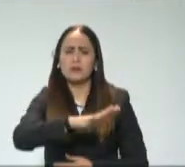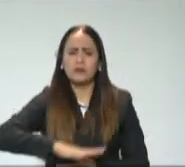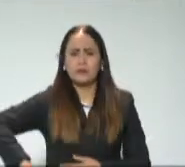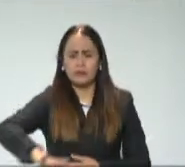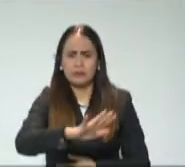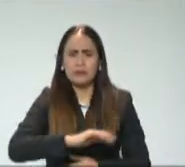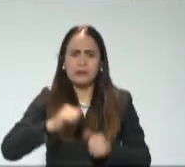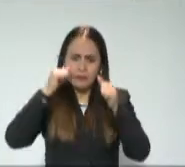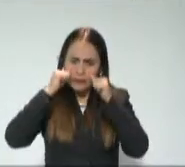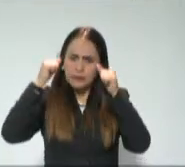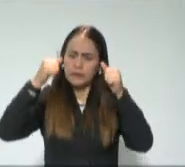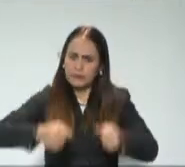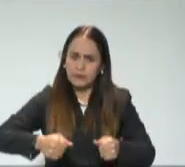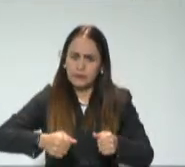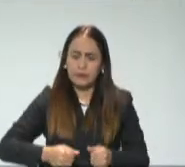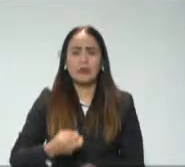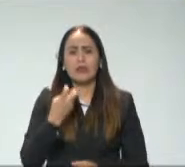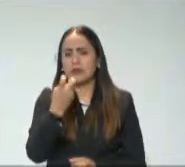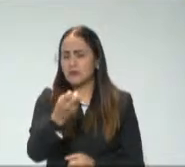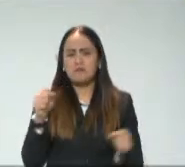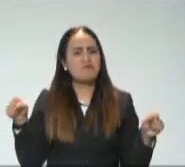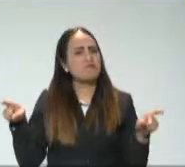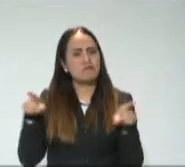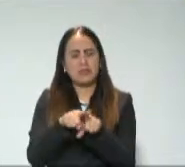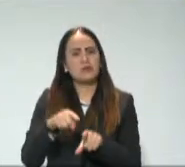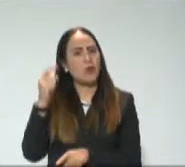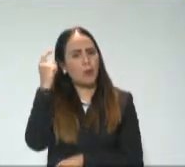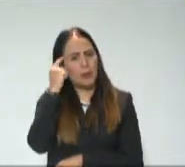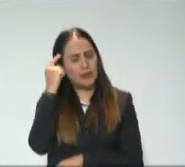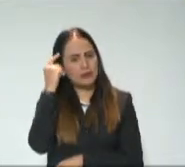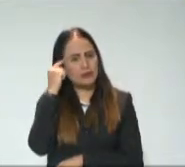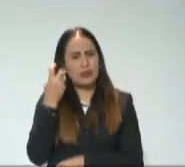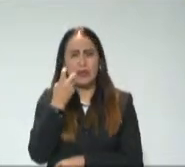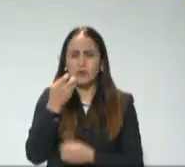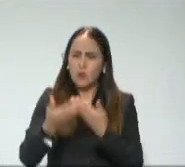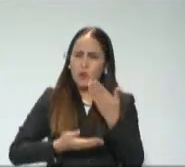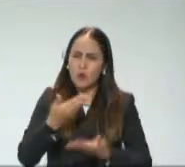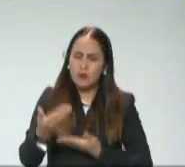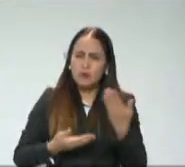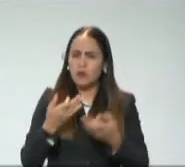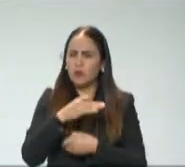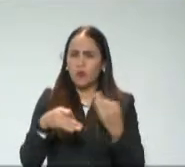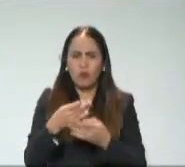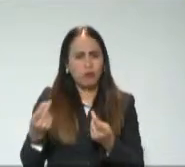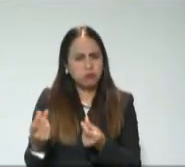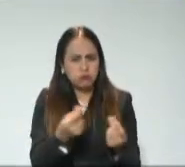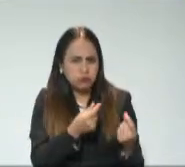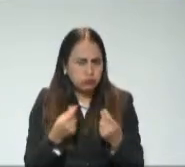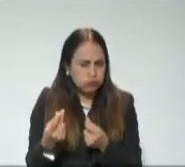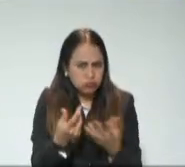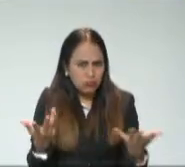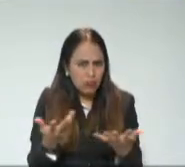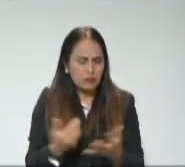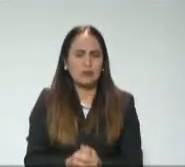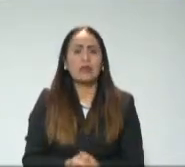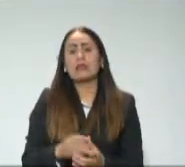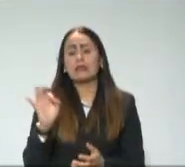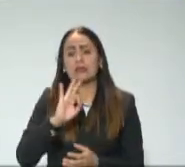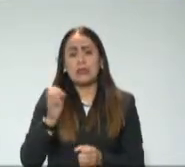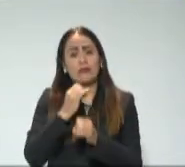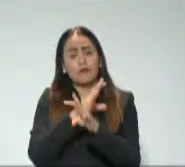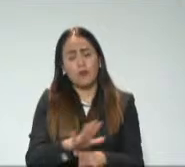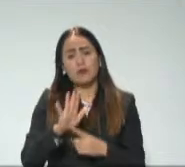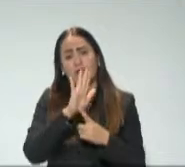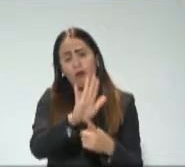consideramos también y coincidimos con ustedes que este es un proceso Dinámico no puede considerarse la transparencia